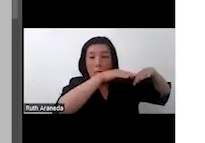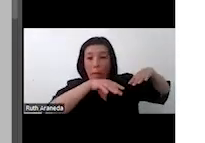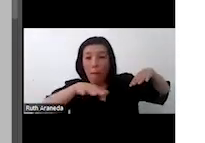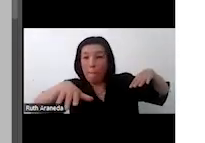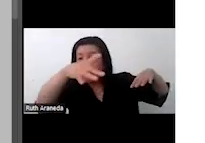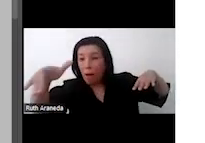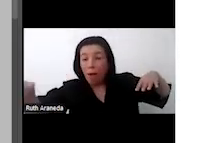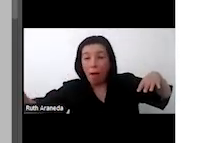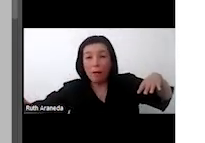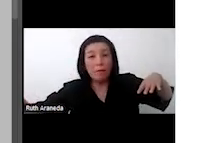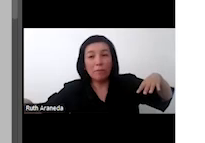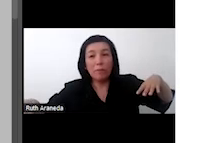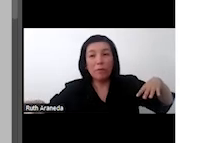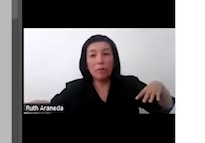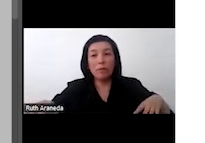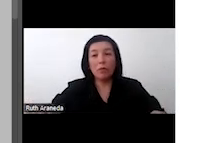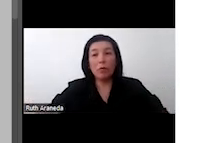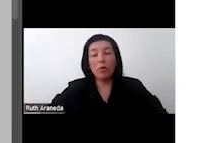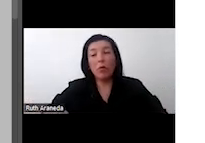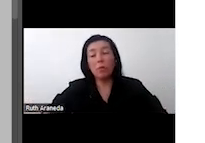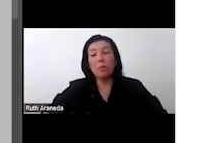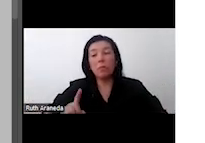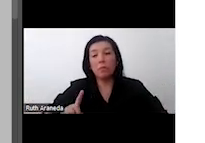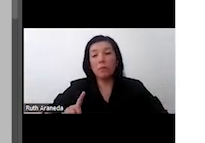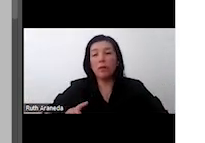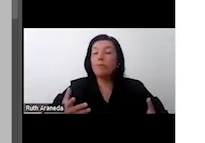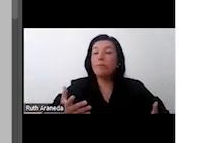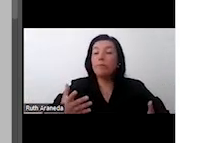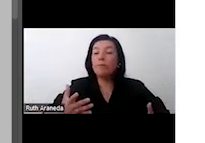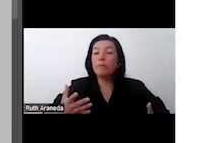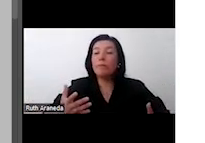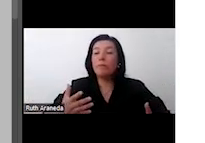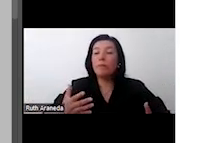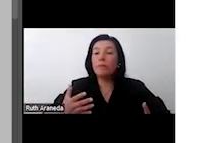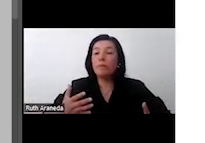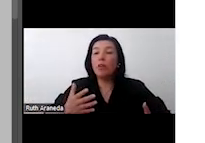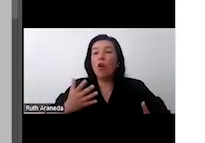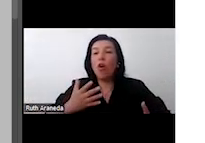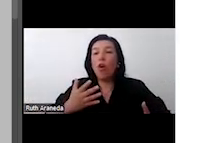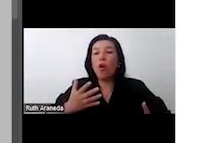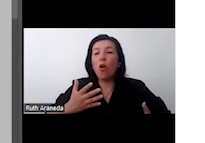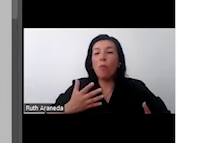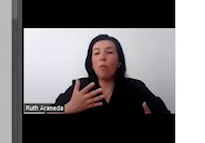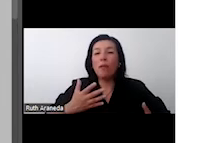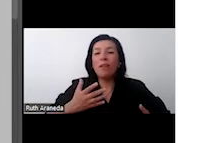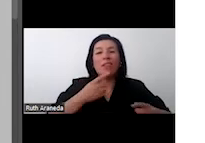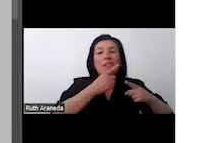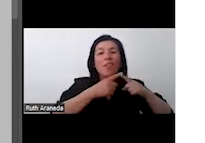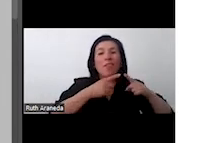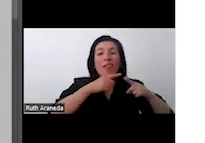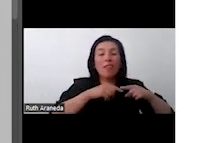que, o que desemboca en otro lugar, sino que se va construyendo a partir de distintos